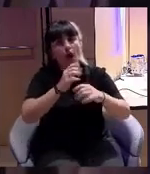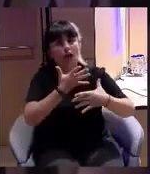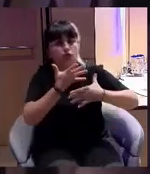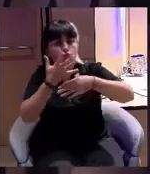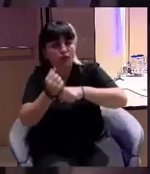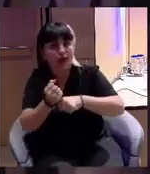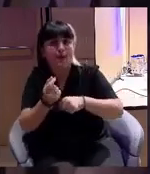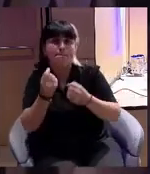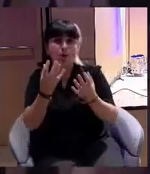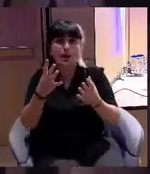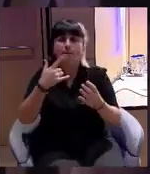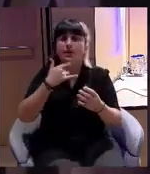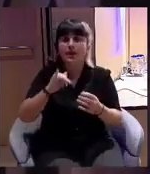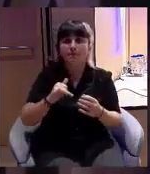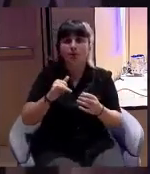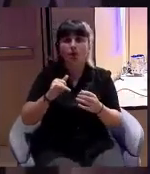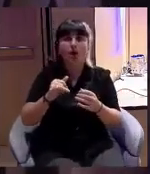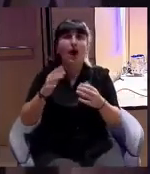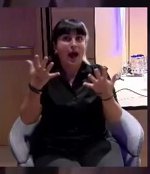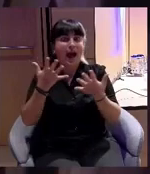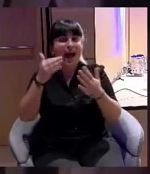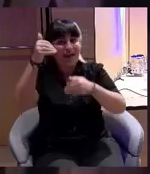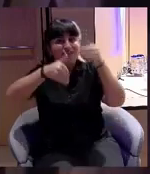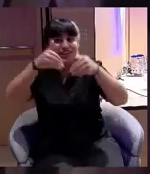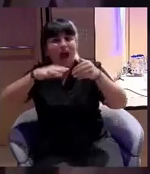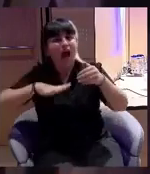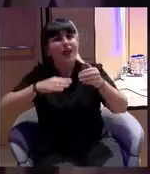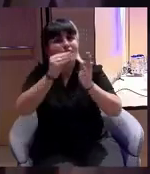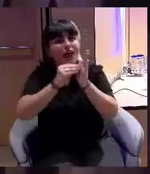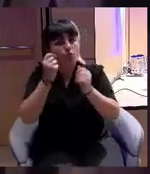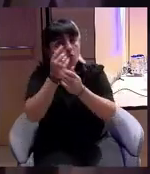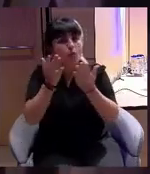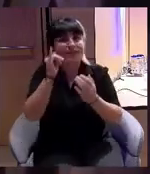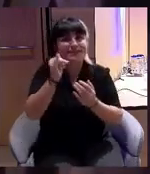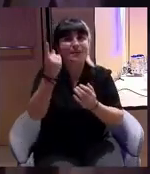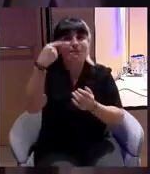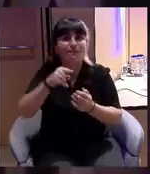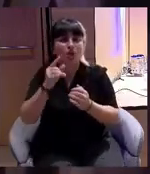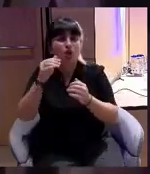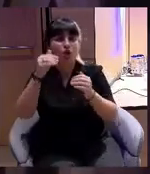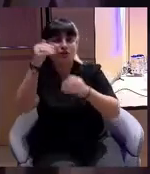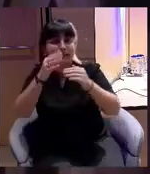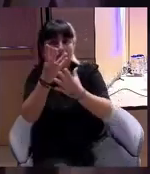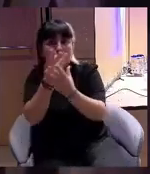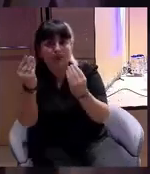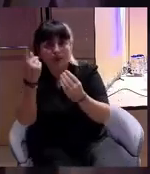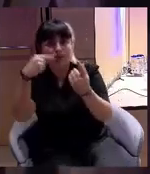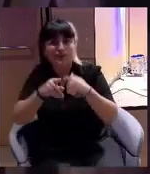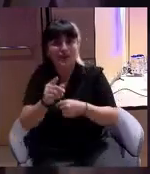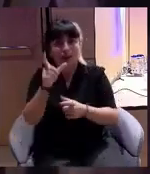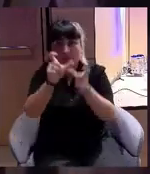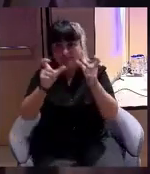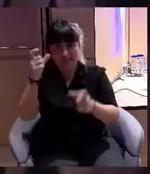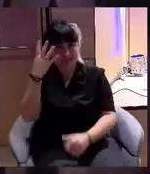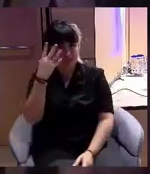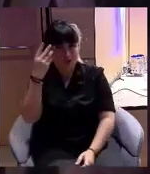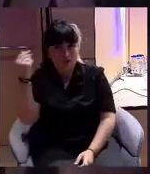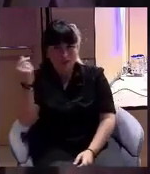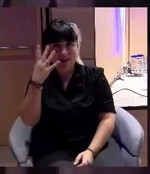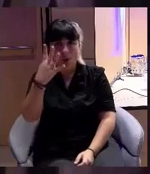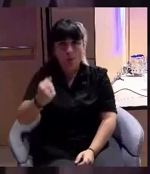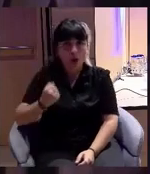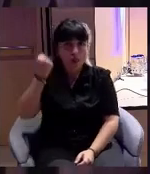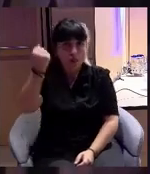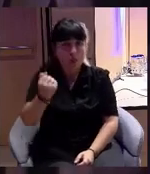cuando pasan las elecciones se nos olvida y volvemos a pensar hasta los siguientes cuatro o 6 años depende del país en estos datos pero se